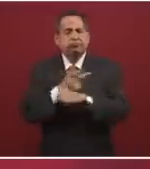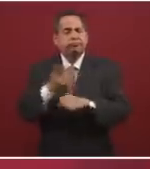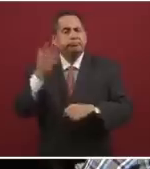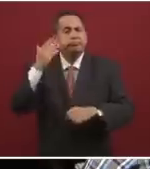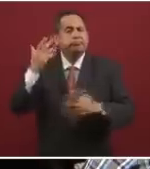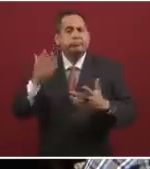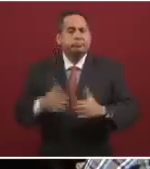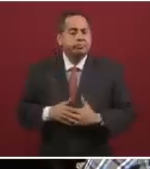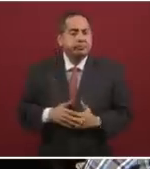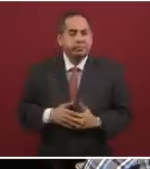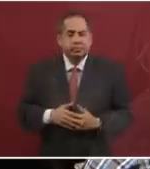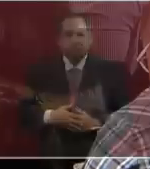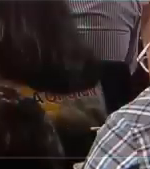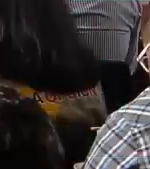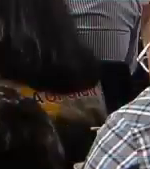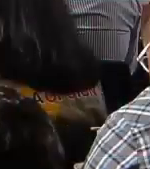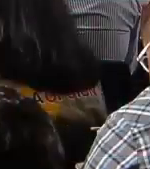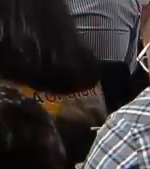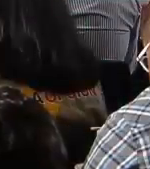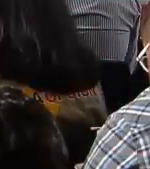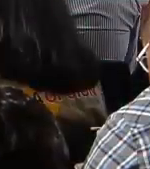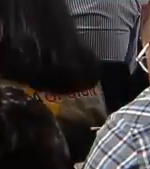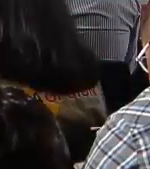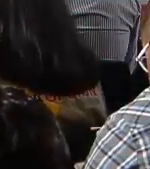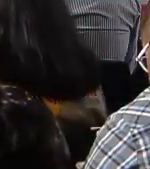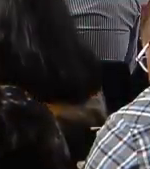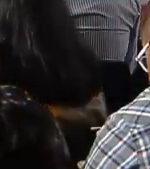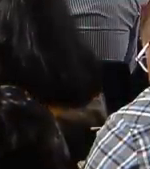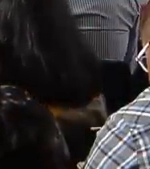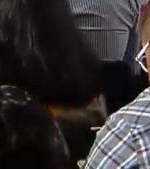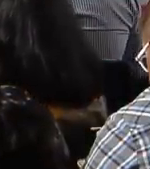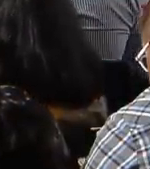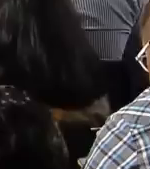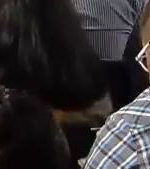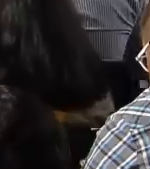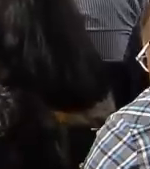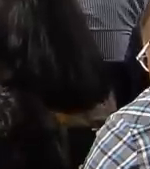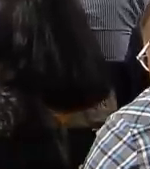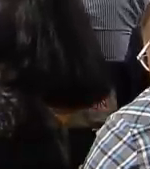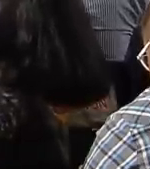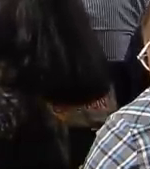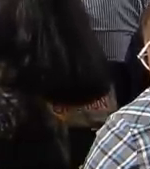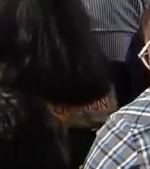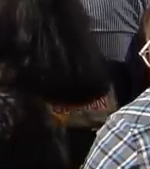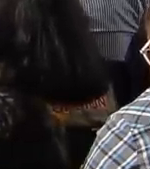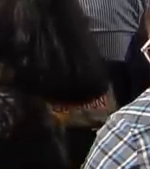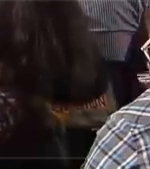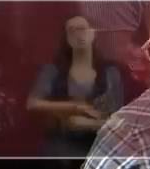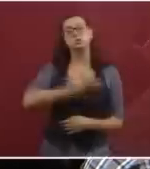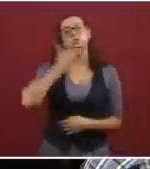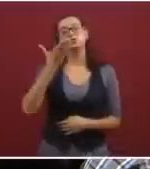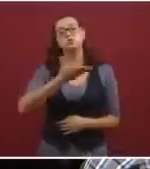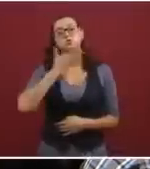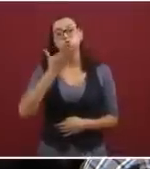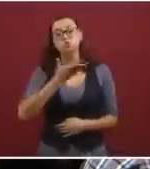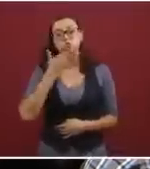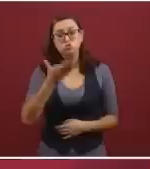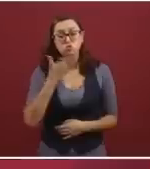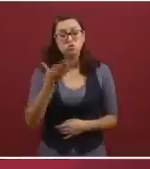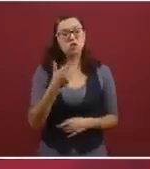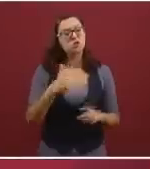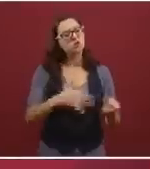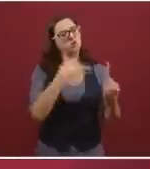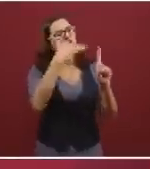De que la corrupción se aplaudía, se toleraba, era ejemplo a seguir,